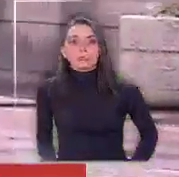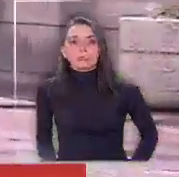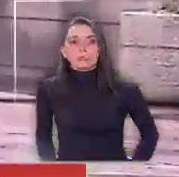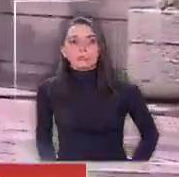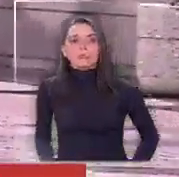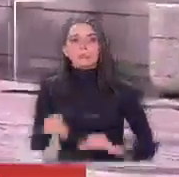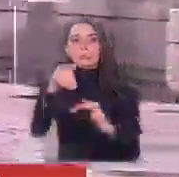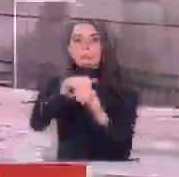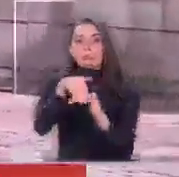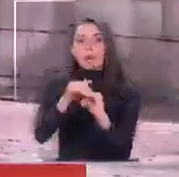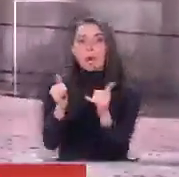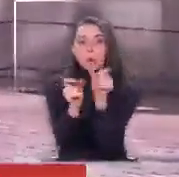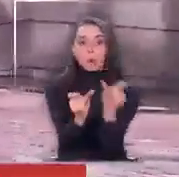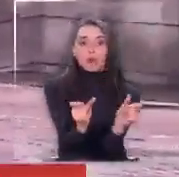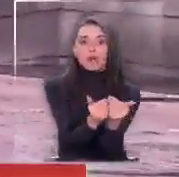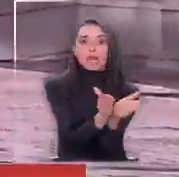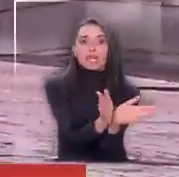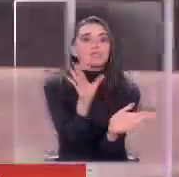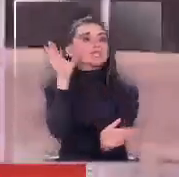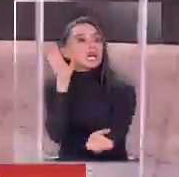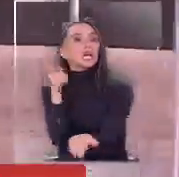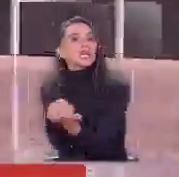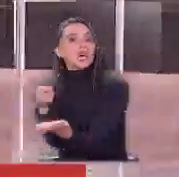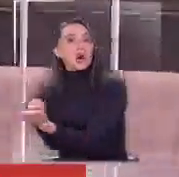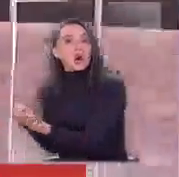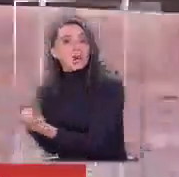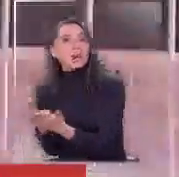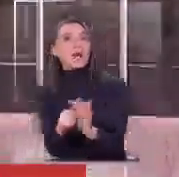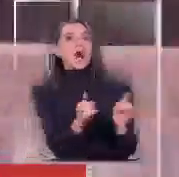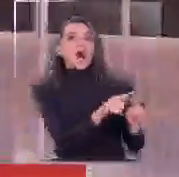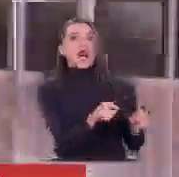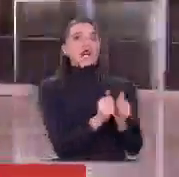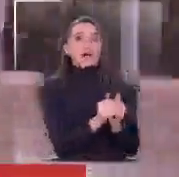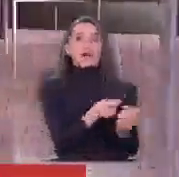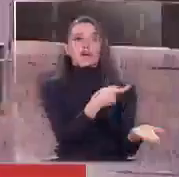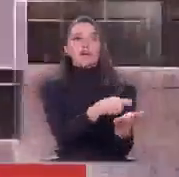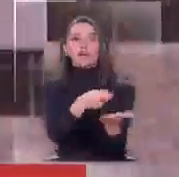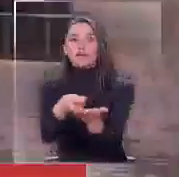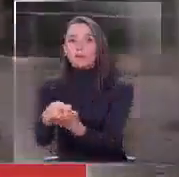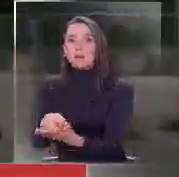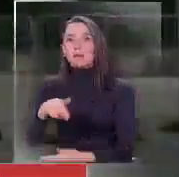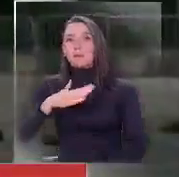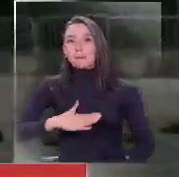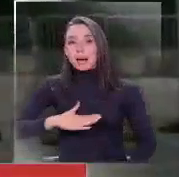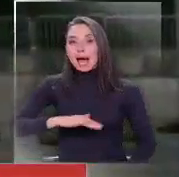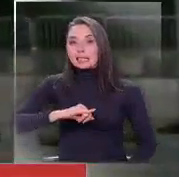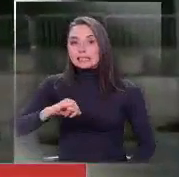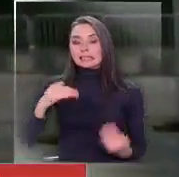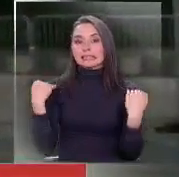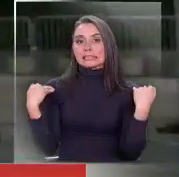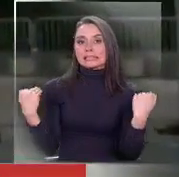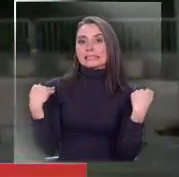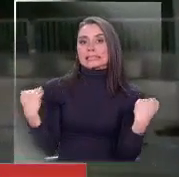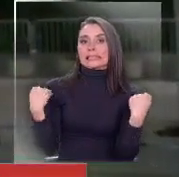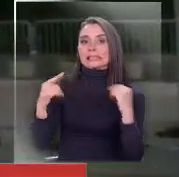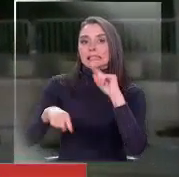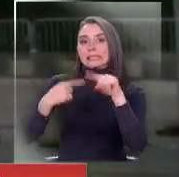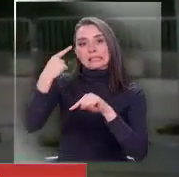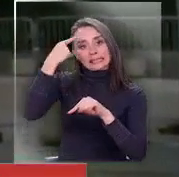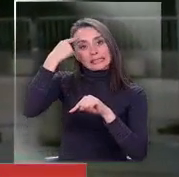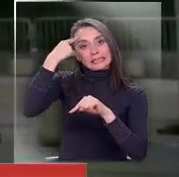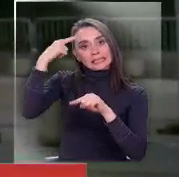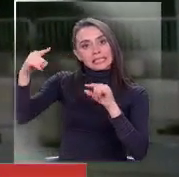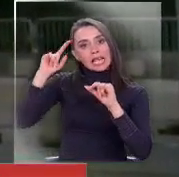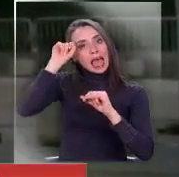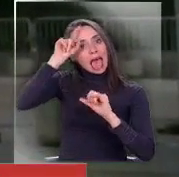Por la tarde el plantel tuvo libre. Sánchez fue de compras, al igual que la mayoría de sus compañeros. Este martes continúan los entrenamientos ya pensando en Alemania,